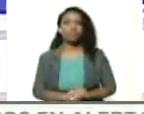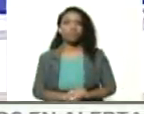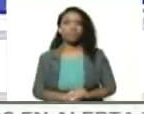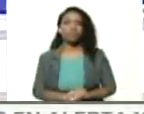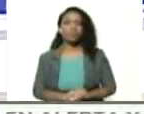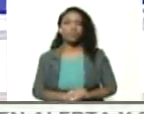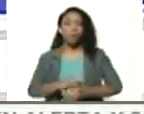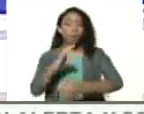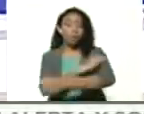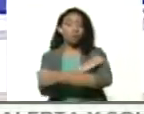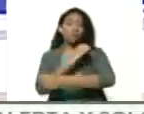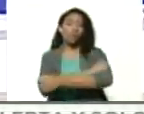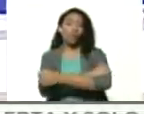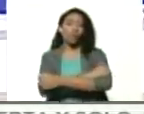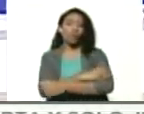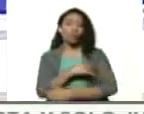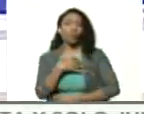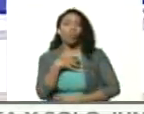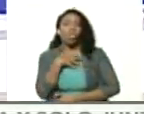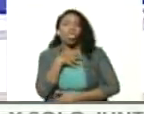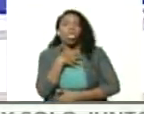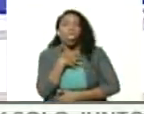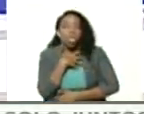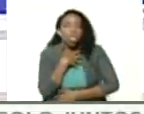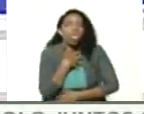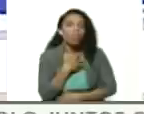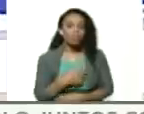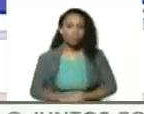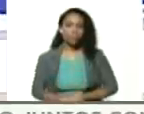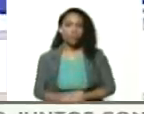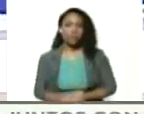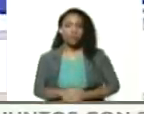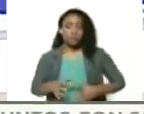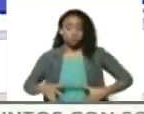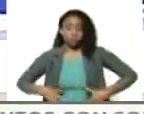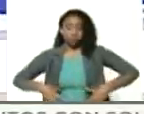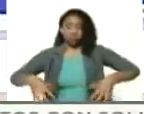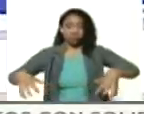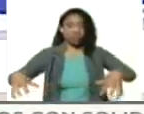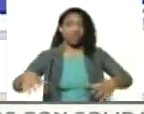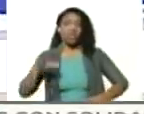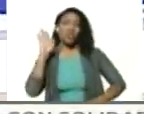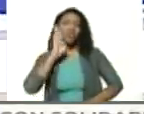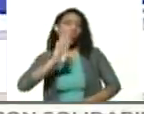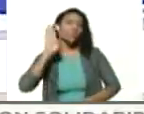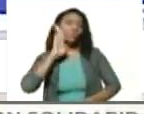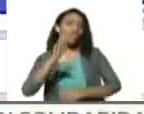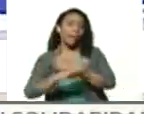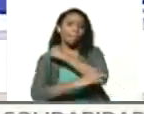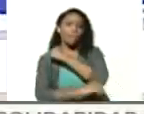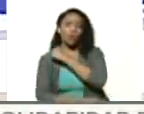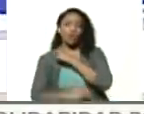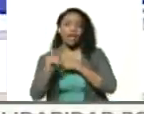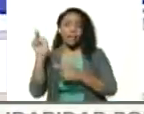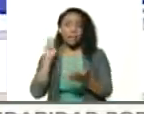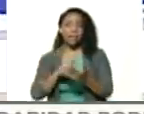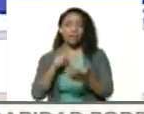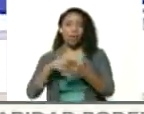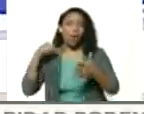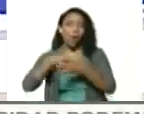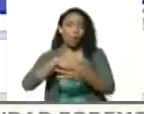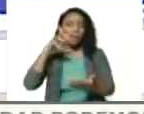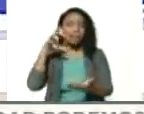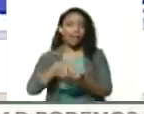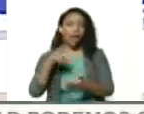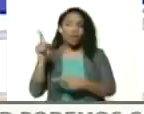Las oligarquías nauseabundas, enriquecidas, corruptas, fueron los protagonistas de ese golpe de Estado.